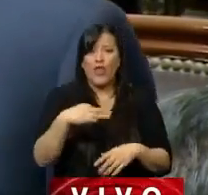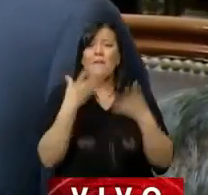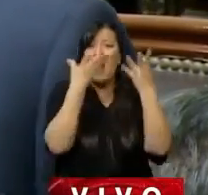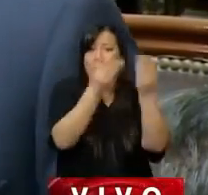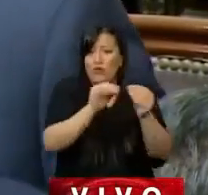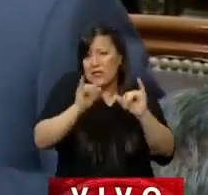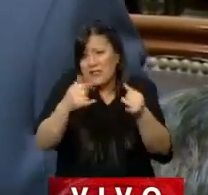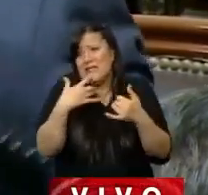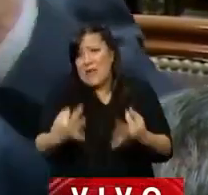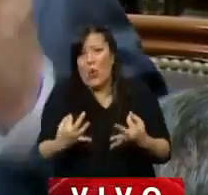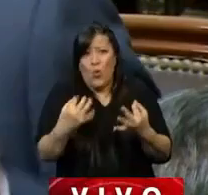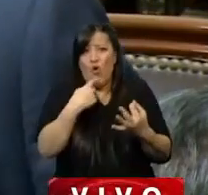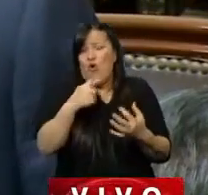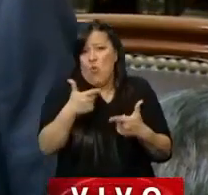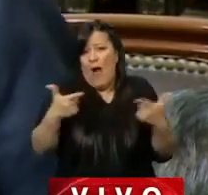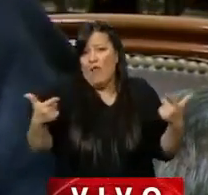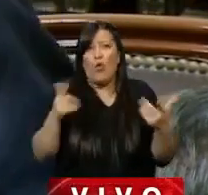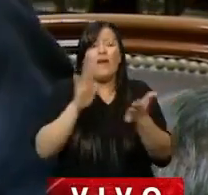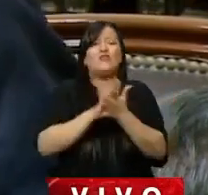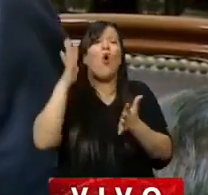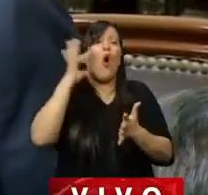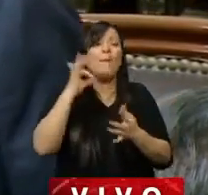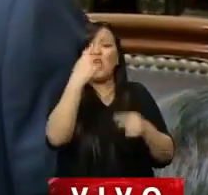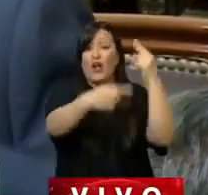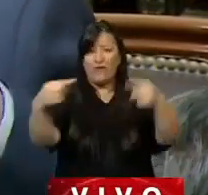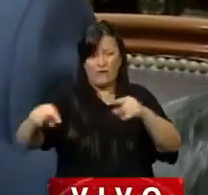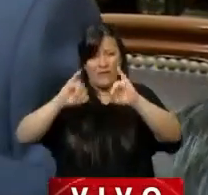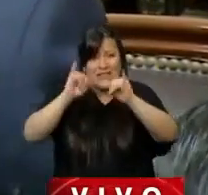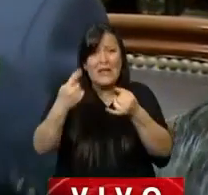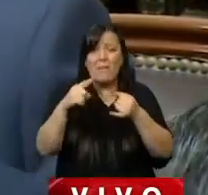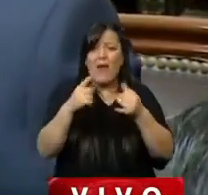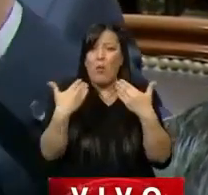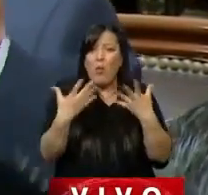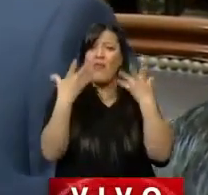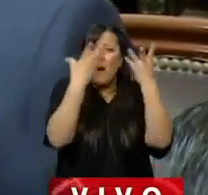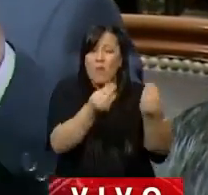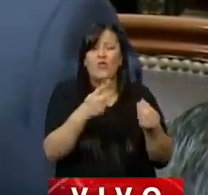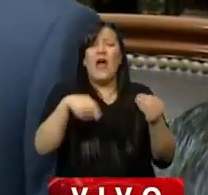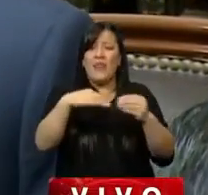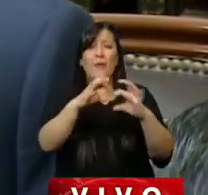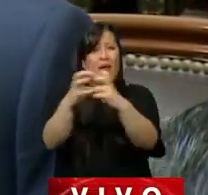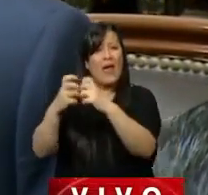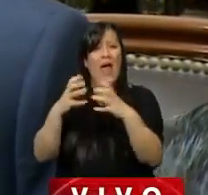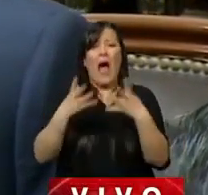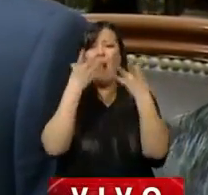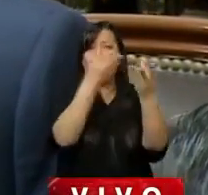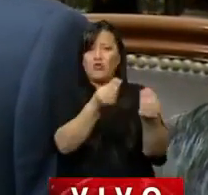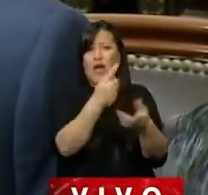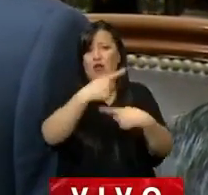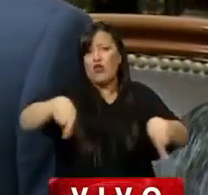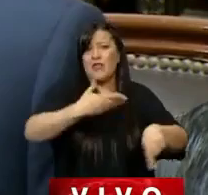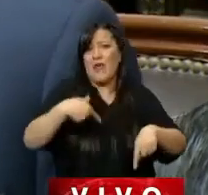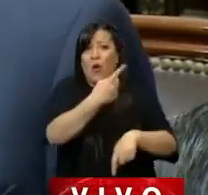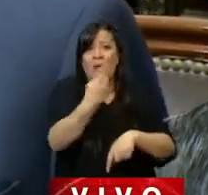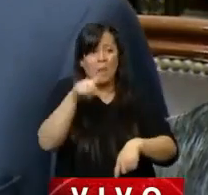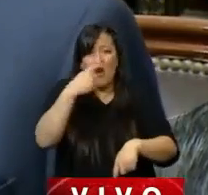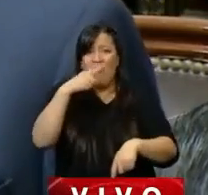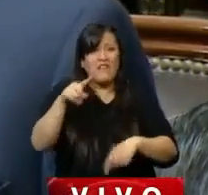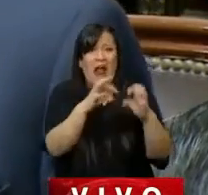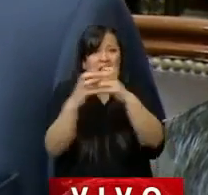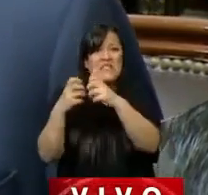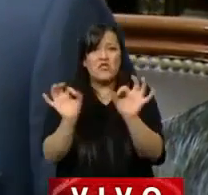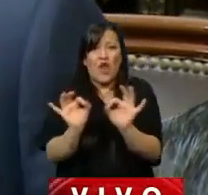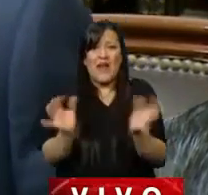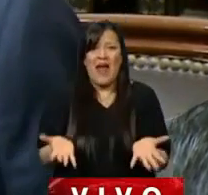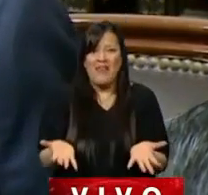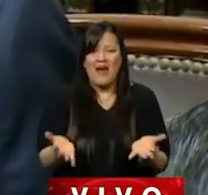apoyarlas, no me cabe ninguna duda con las disidencias que se puedan tener, pero que estaríamos dispuestos a debatirlas y apoyarlas. Entonces creo